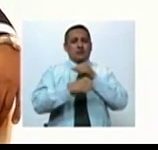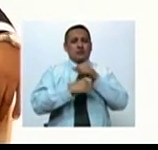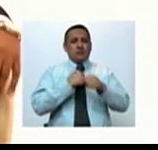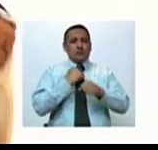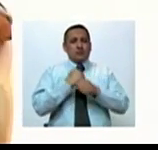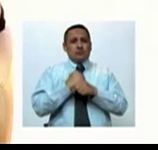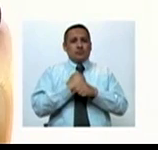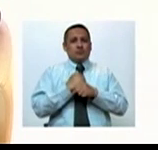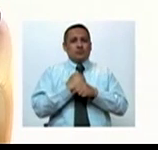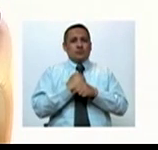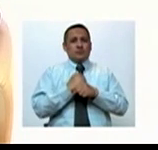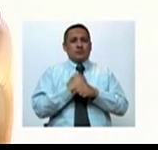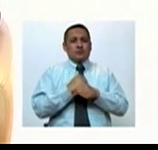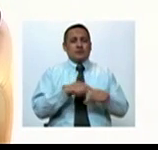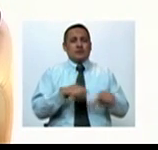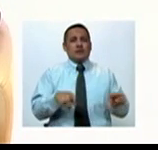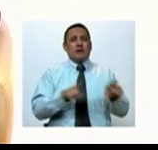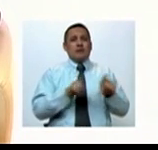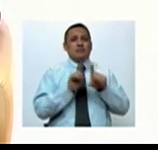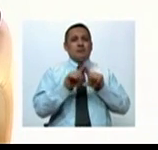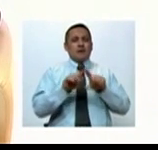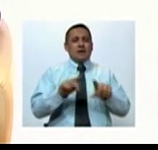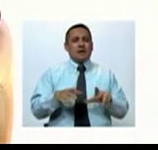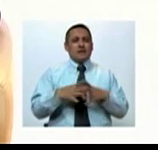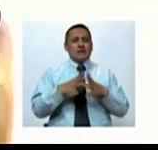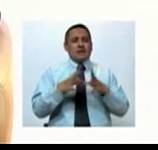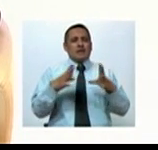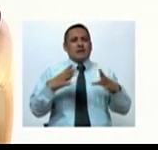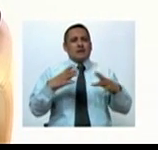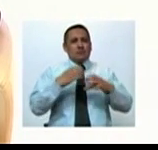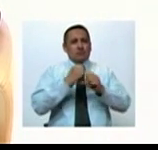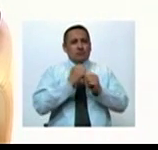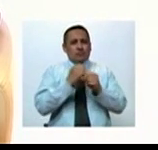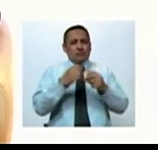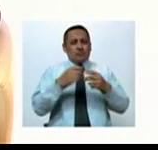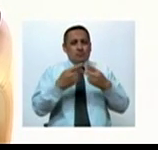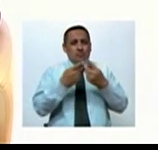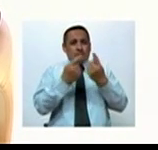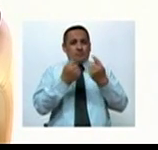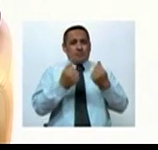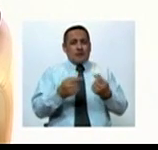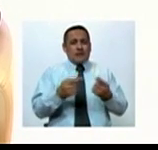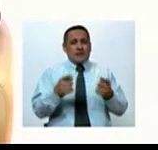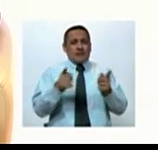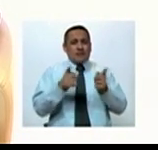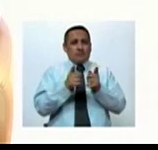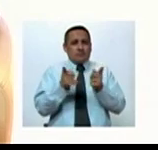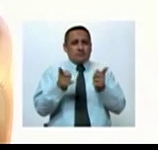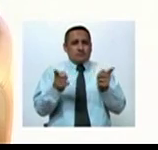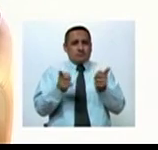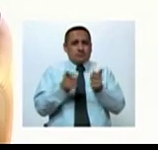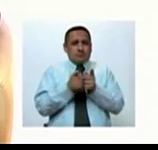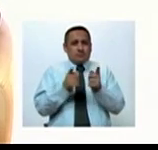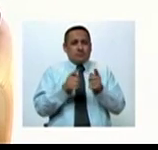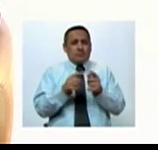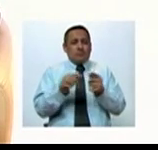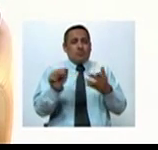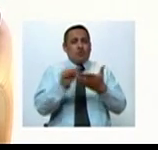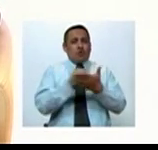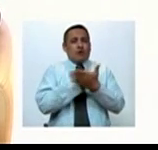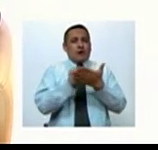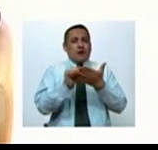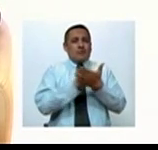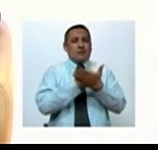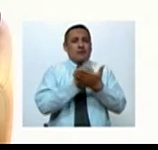en la que te ajustaban el monto de la deuda que tenías, borraban los